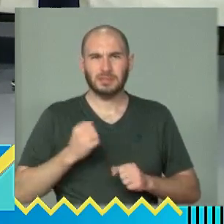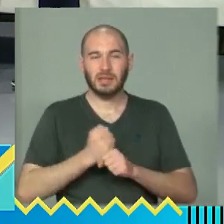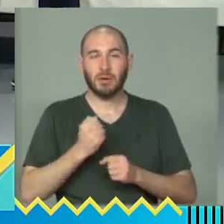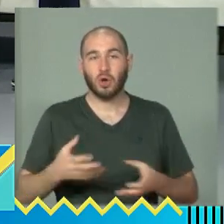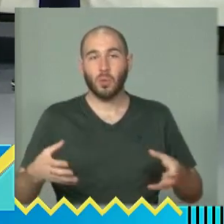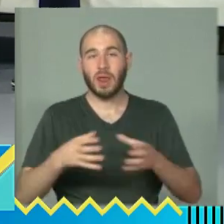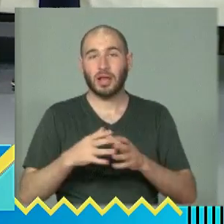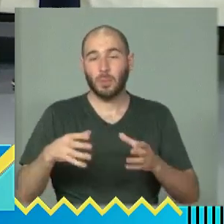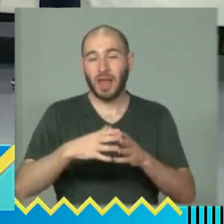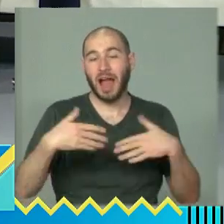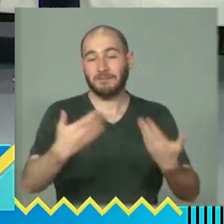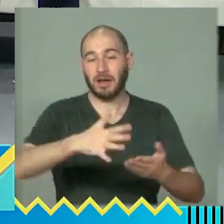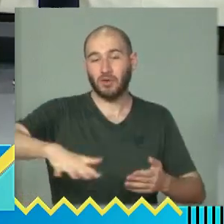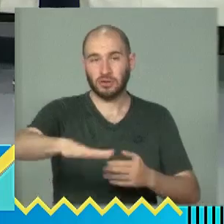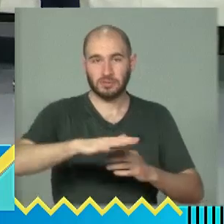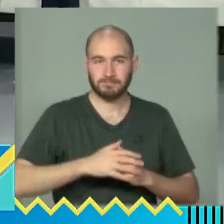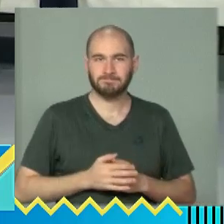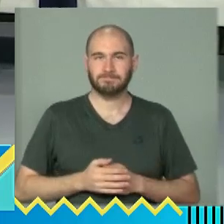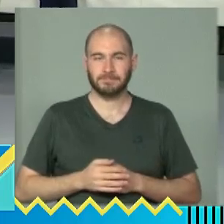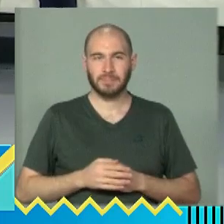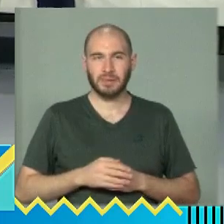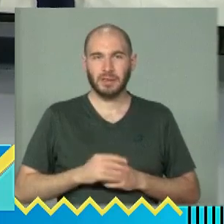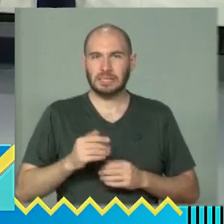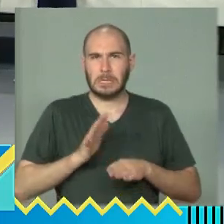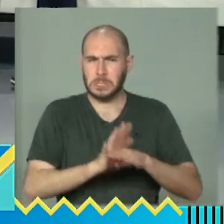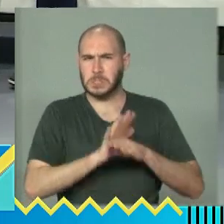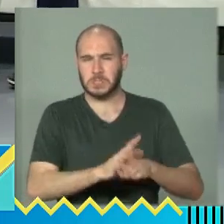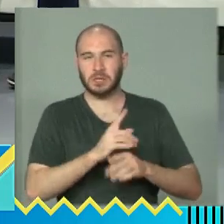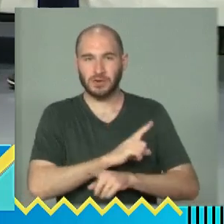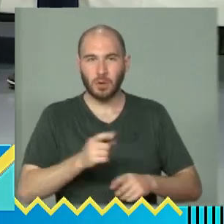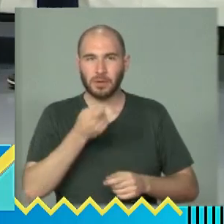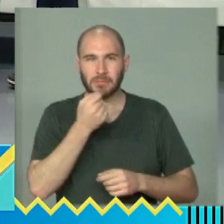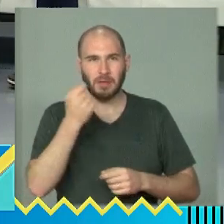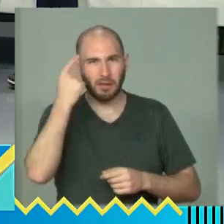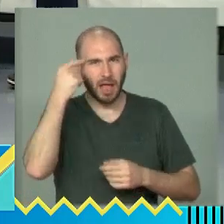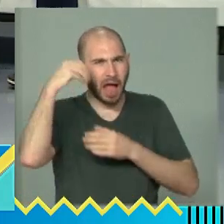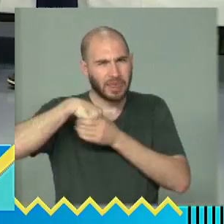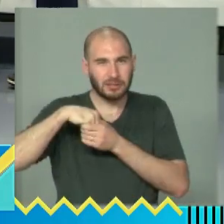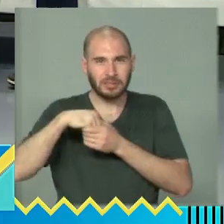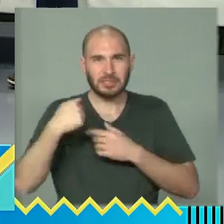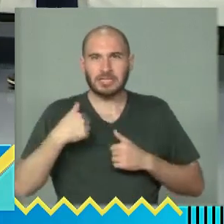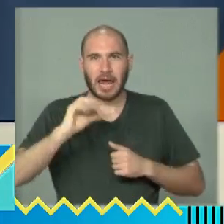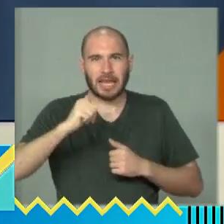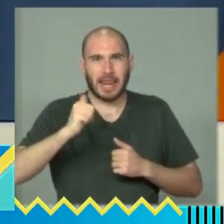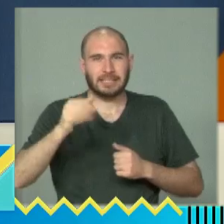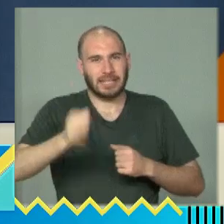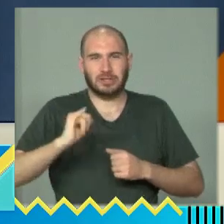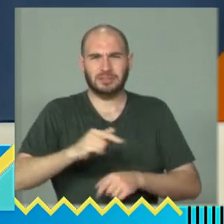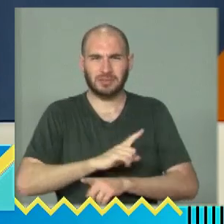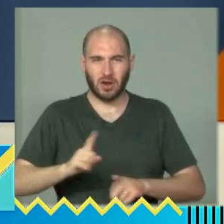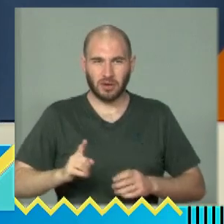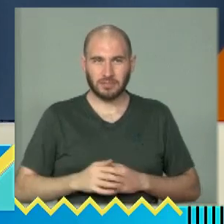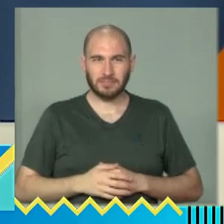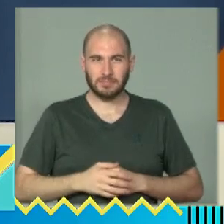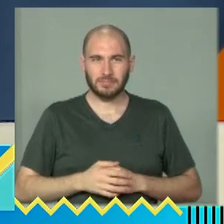comunidad para la comunidad, en definitiva, ¿no? Claro, claro, no se sentía presión de tener el pensamiento interno de decir, tengo que ganar o cosas así, si no